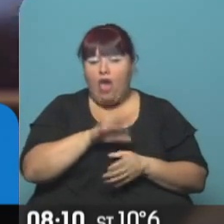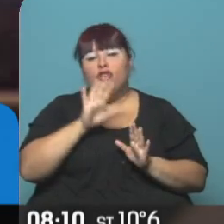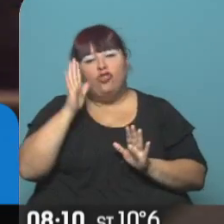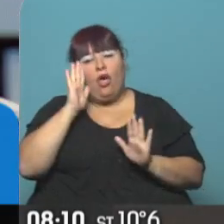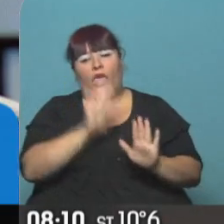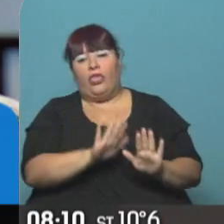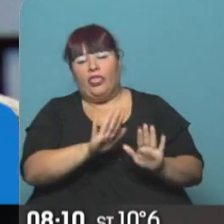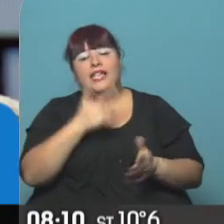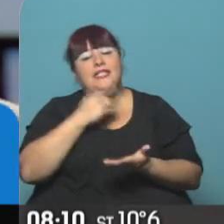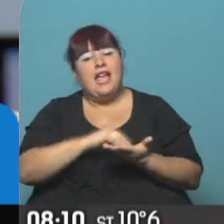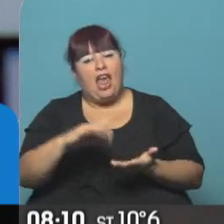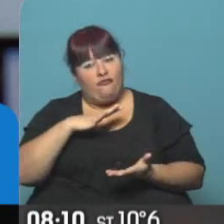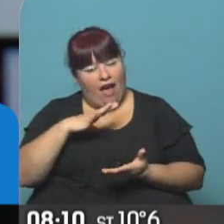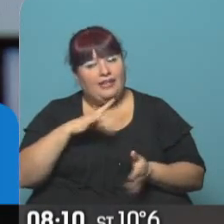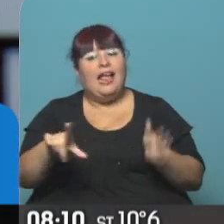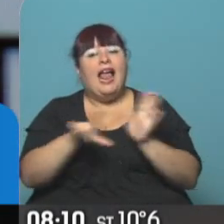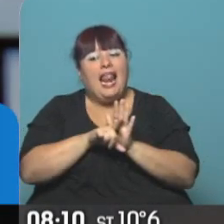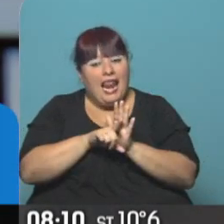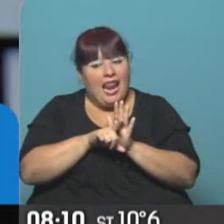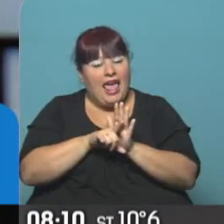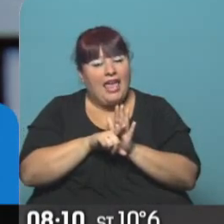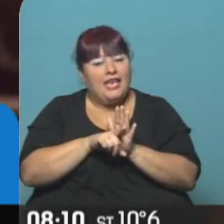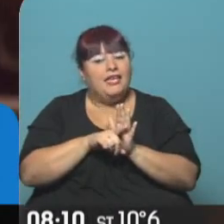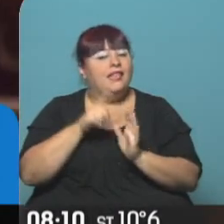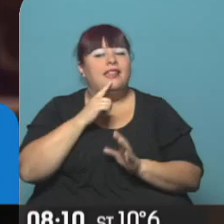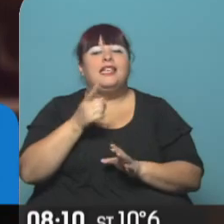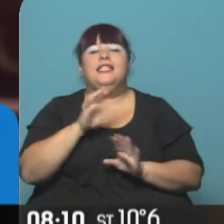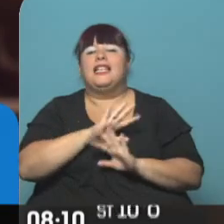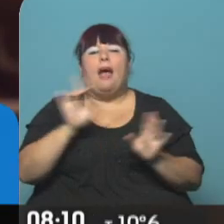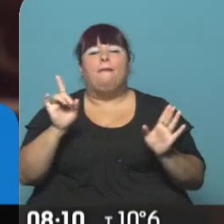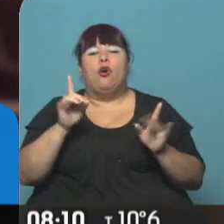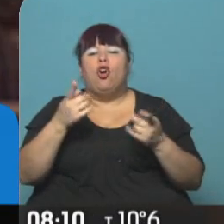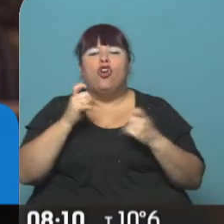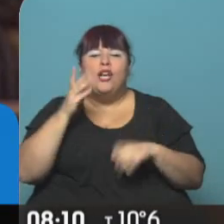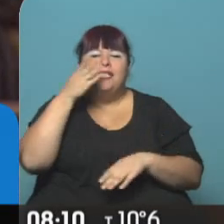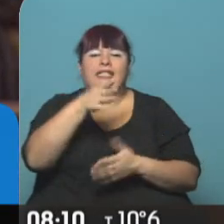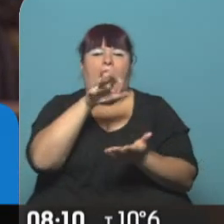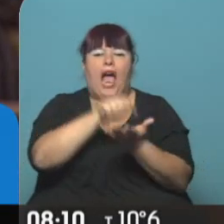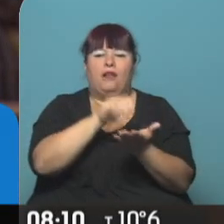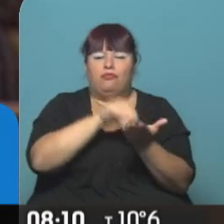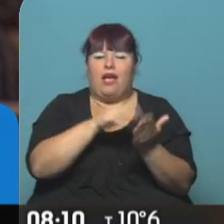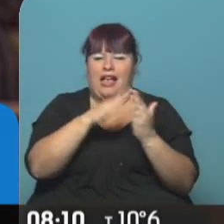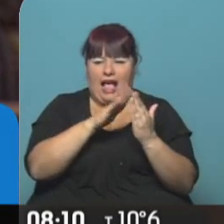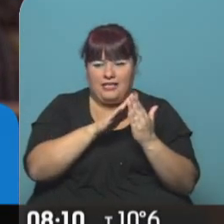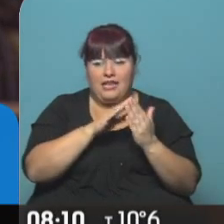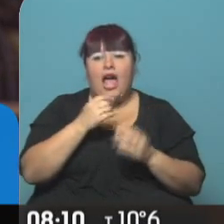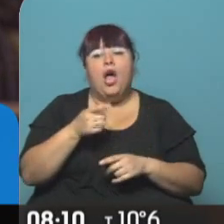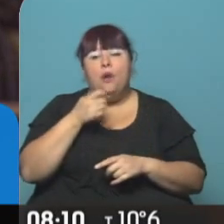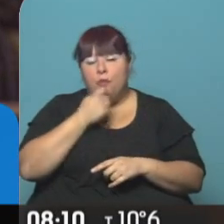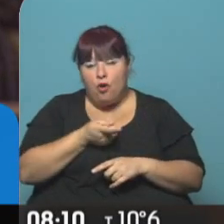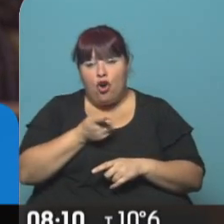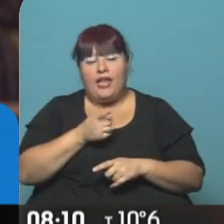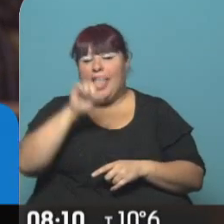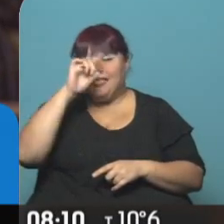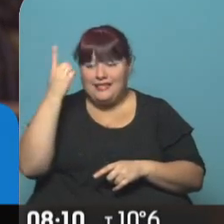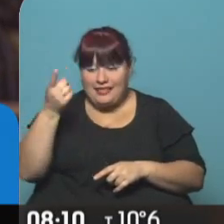durmiendo en el senado una ley la que no va a ser ni siquiera necesario a inscribir la casa porque de hecho el